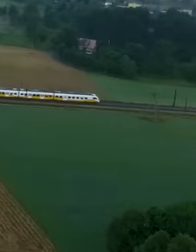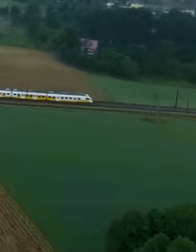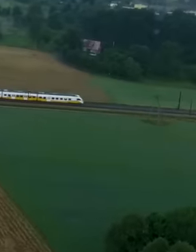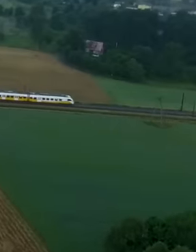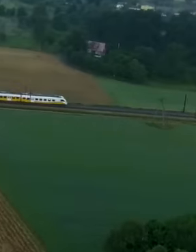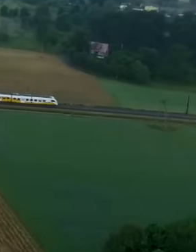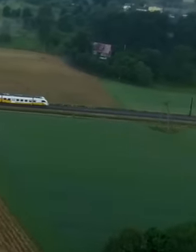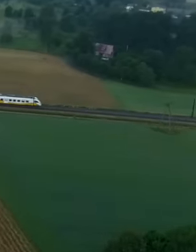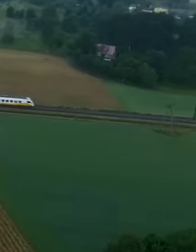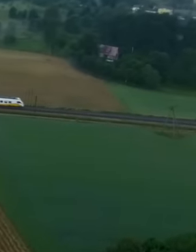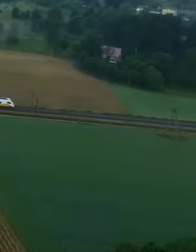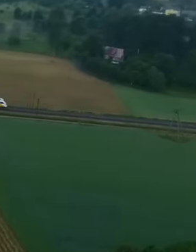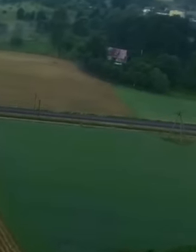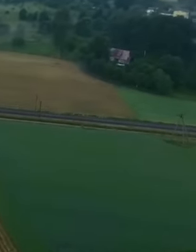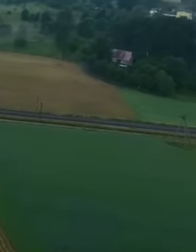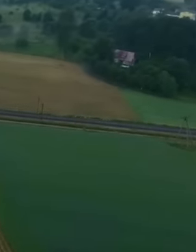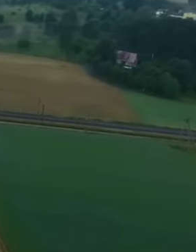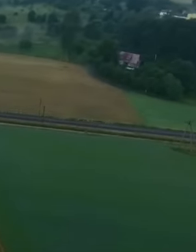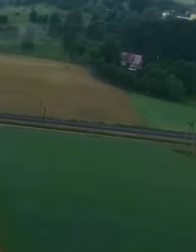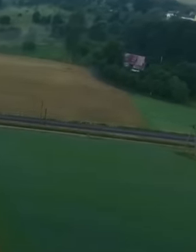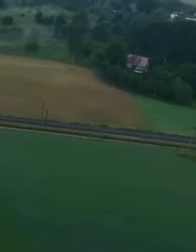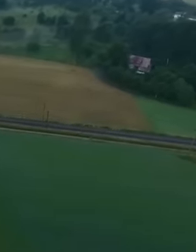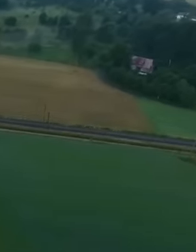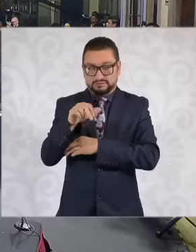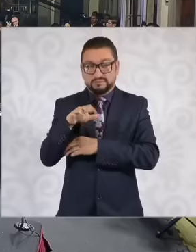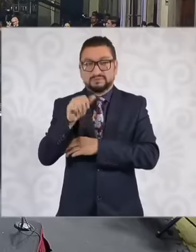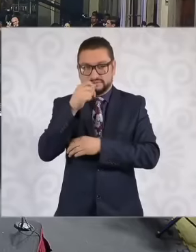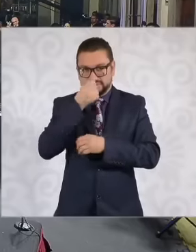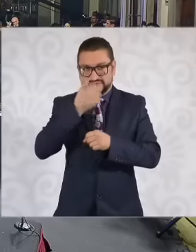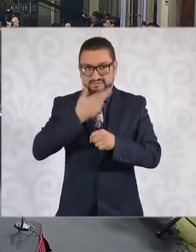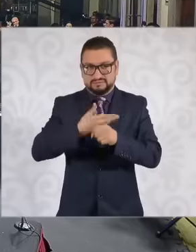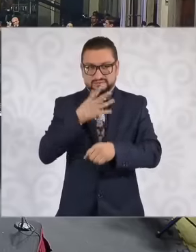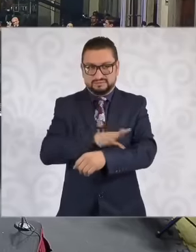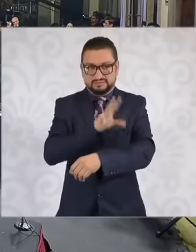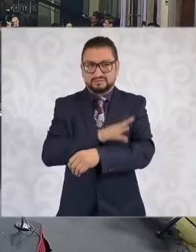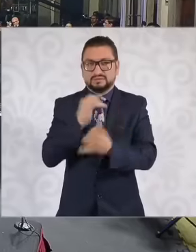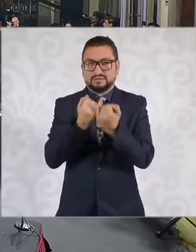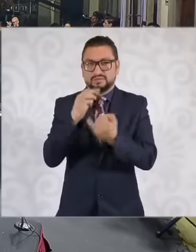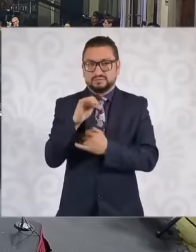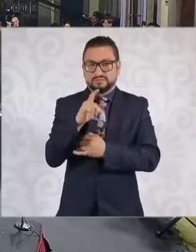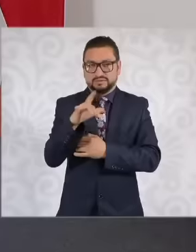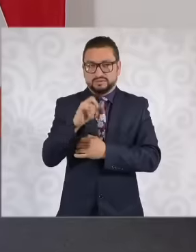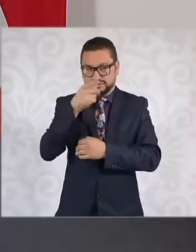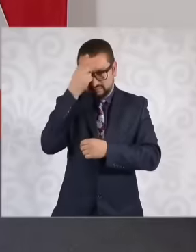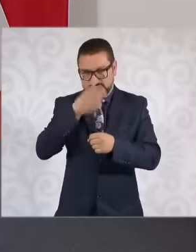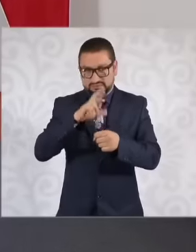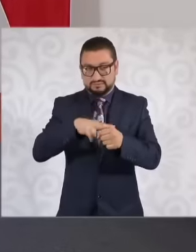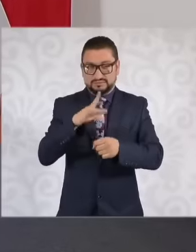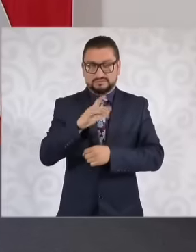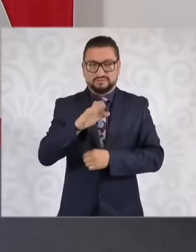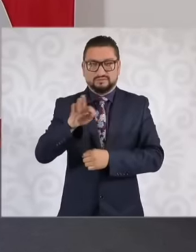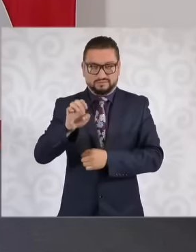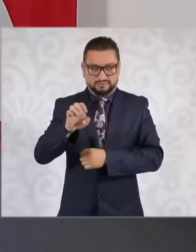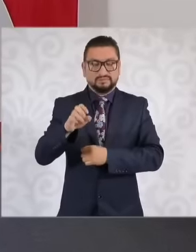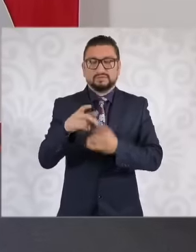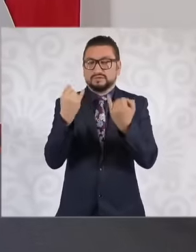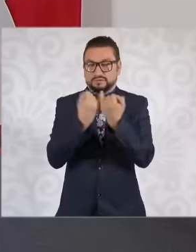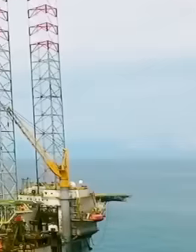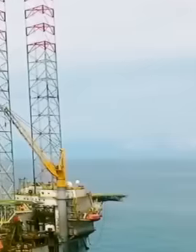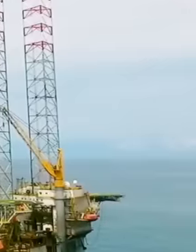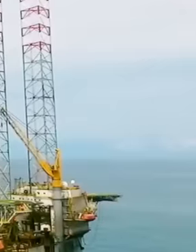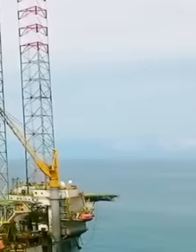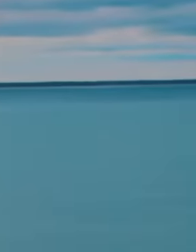Y Luz Helena, secretaria de Energía, está aquí también Emilia, que es la directora de Comisión Federal de Electricidad, van a presentar